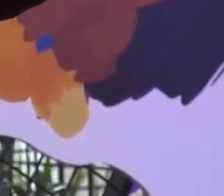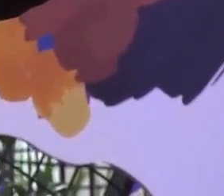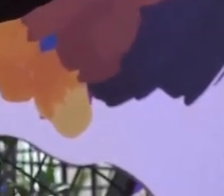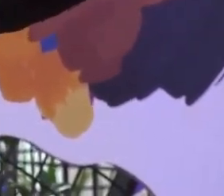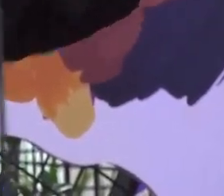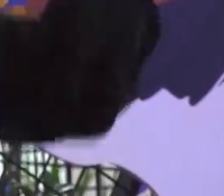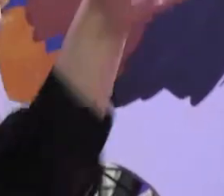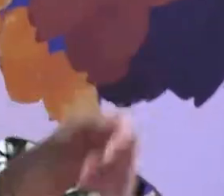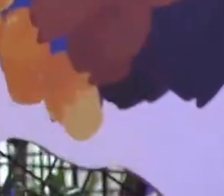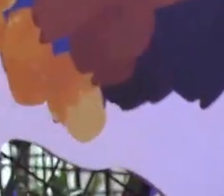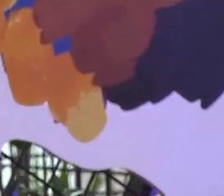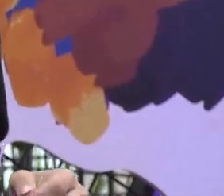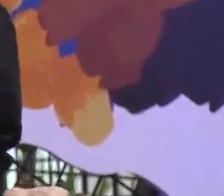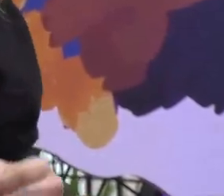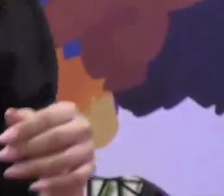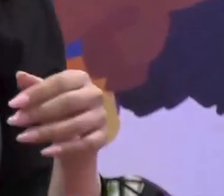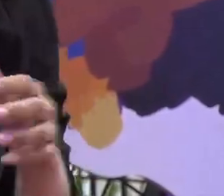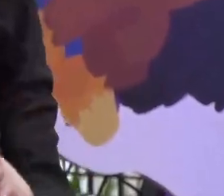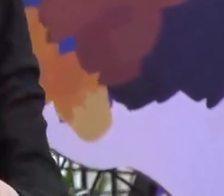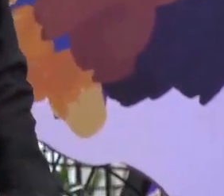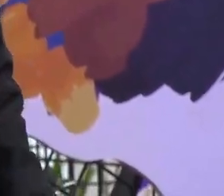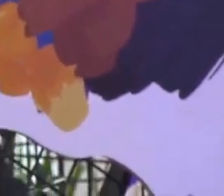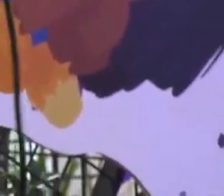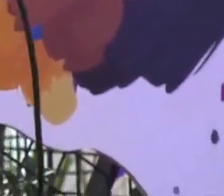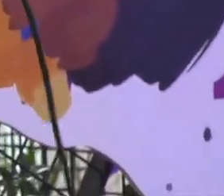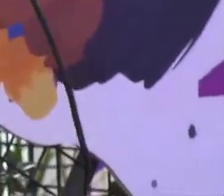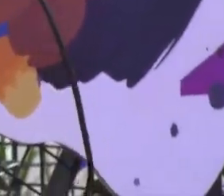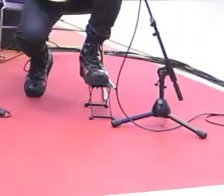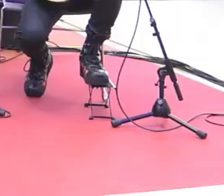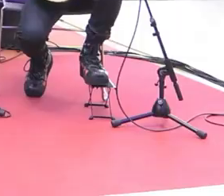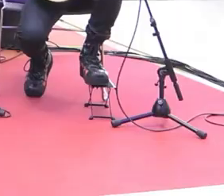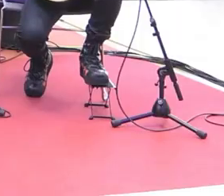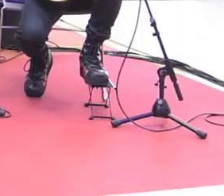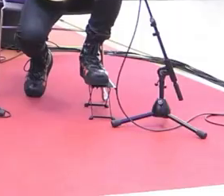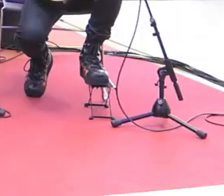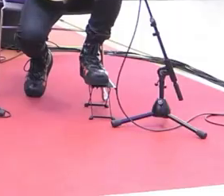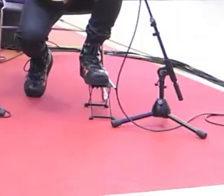sin ellas que sí que sí que sí